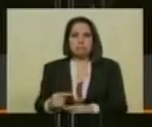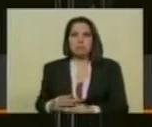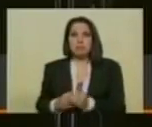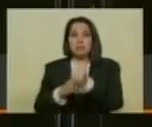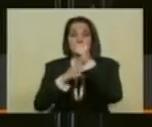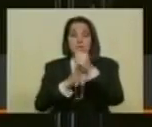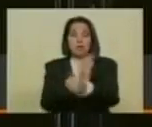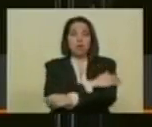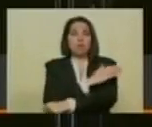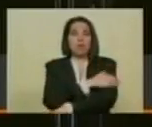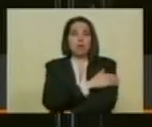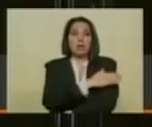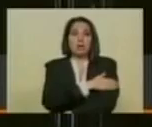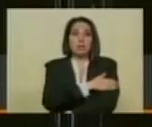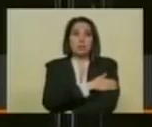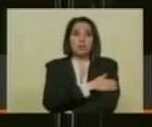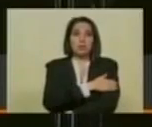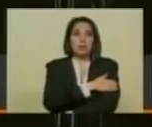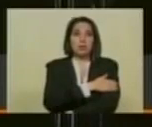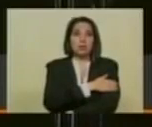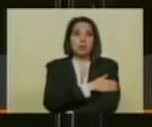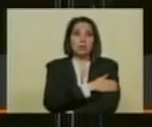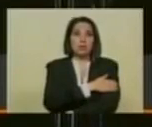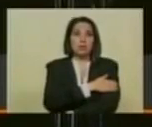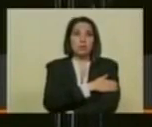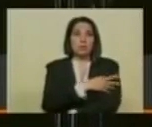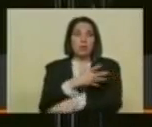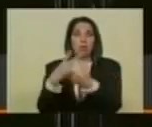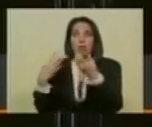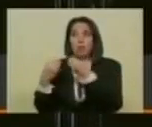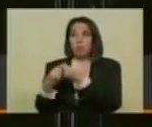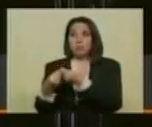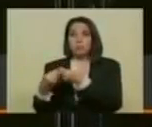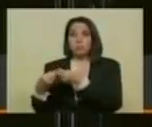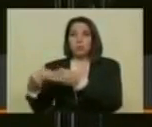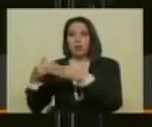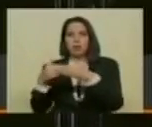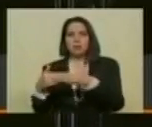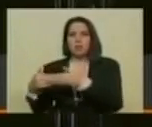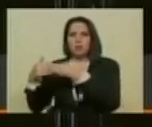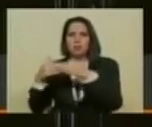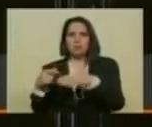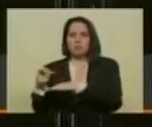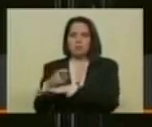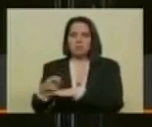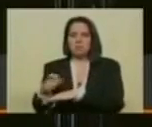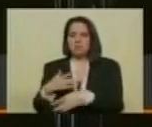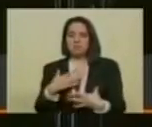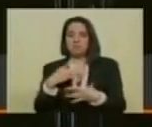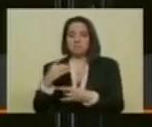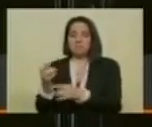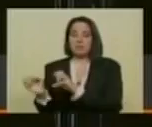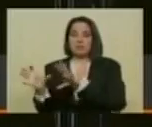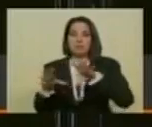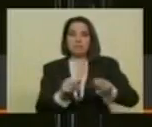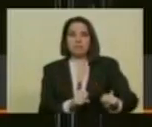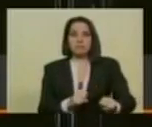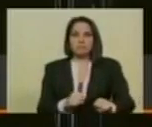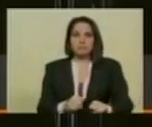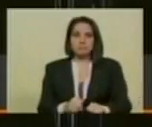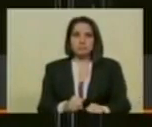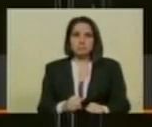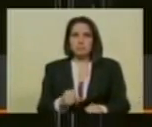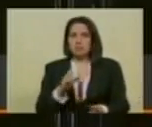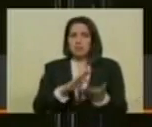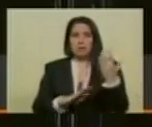la derecha venezolana con el gobierno de Estados Unidos y los intereses gringos imperialistas. Esa gente no va ni